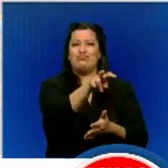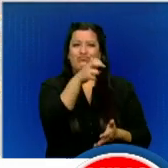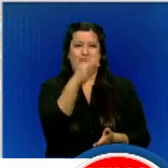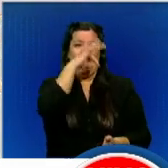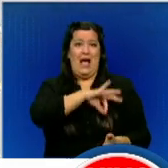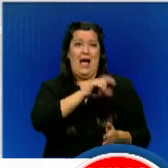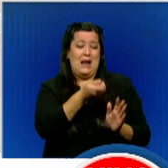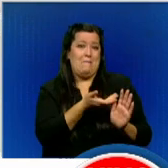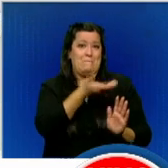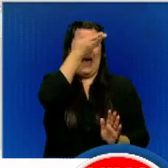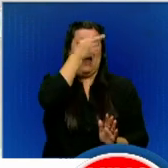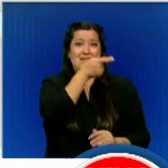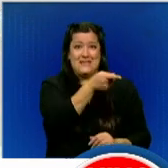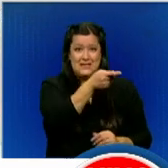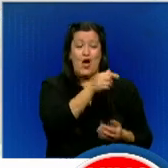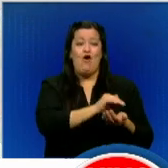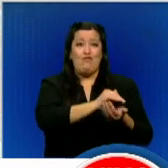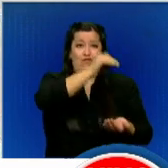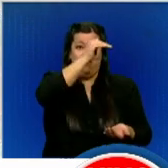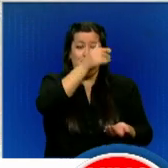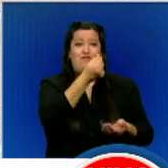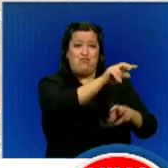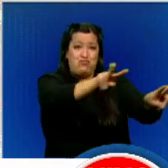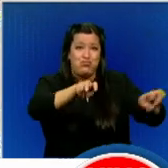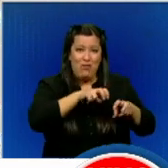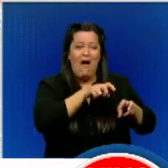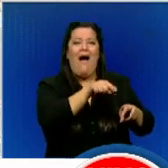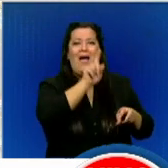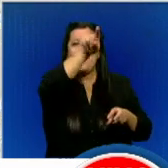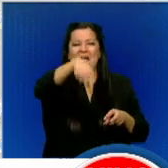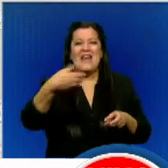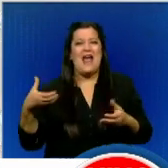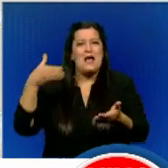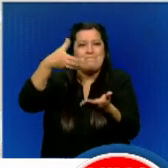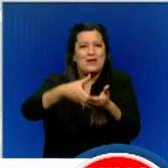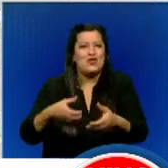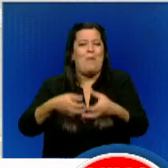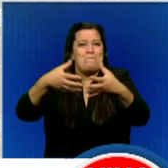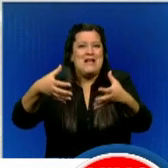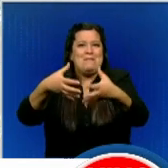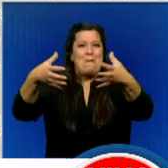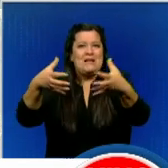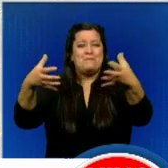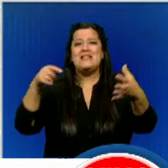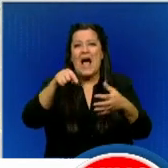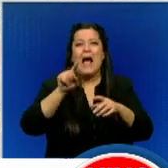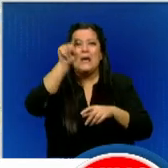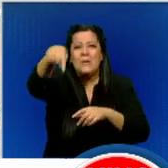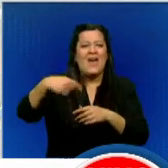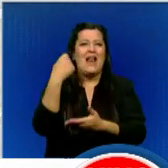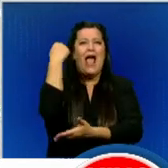iba a permitir el aumento de la inversión y eso iba a generar una reactivación